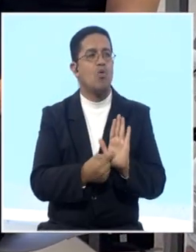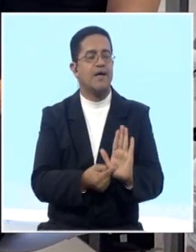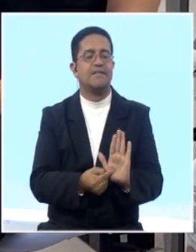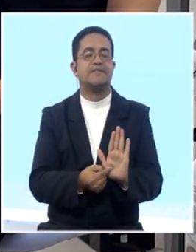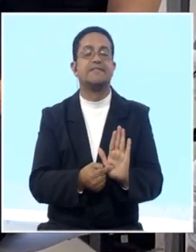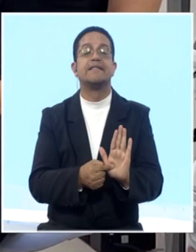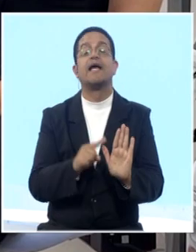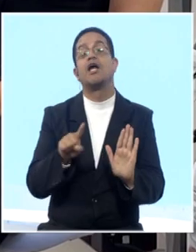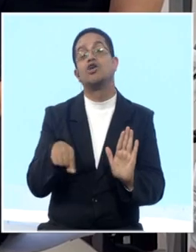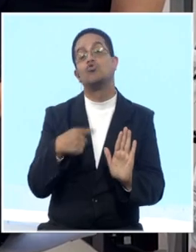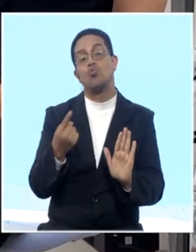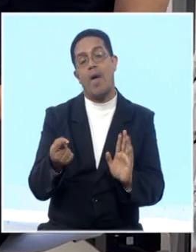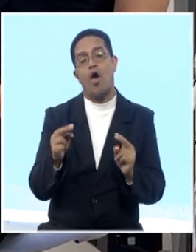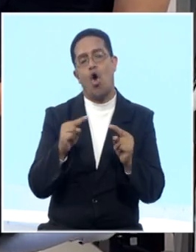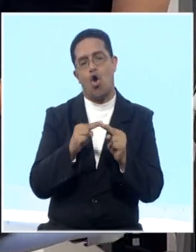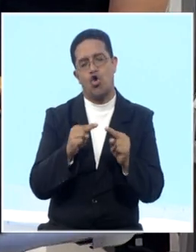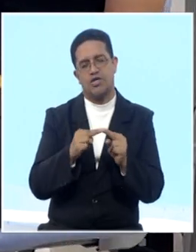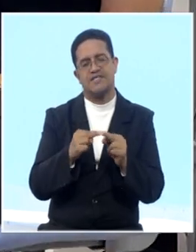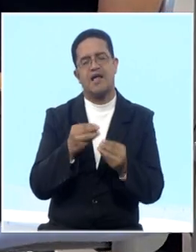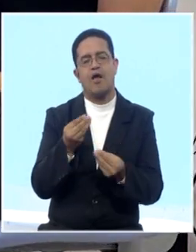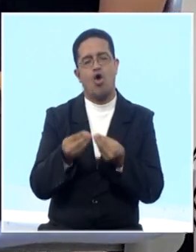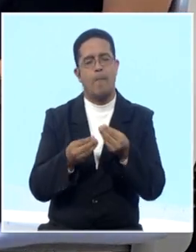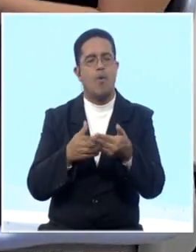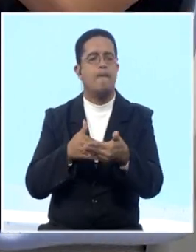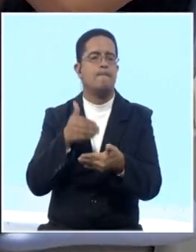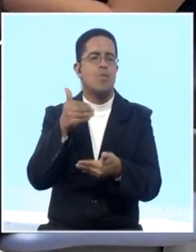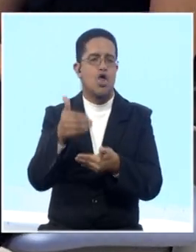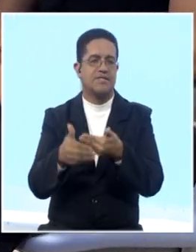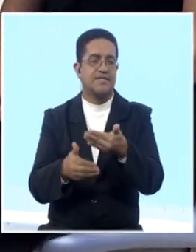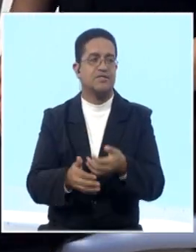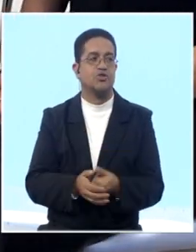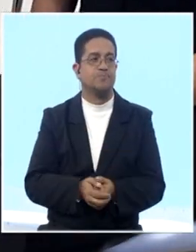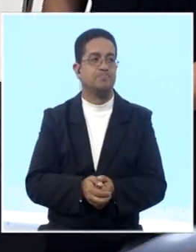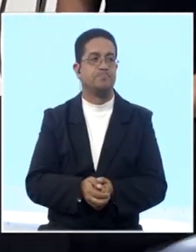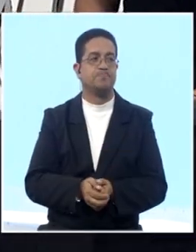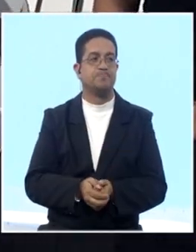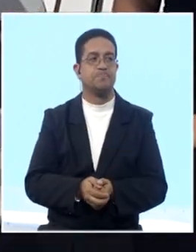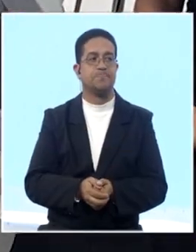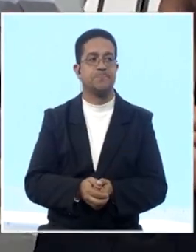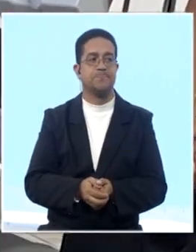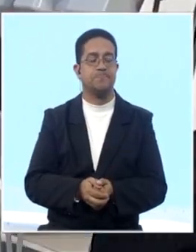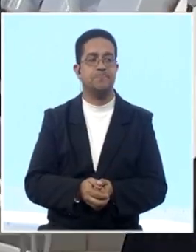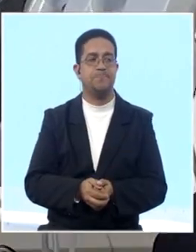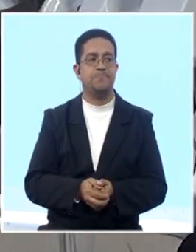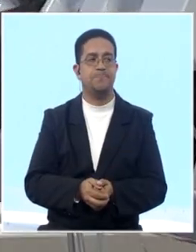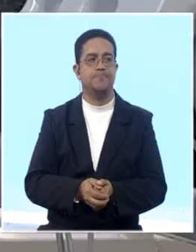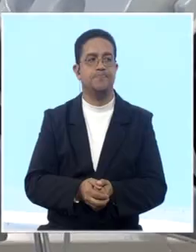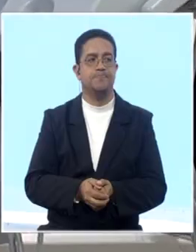para luego conocer cómo es el proceso de la férula. Vamos a ver el escáner.